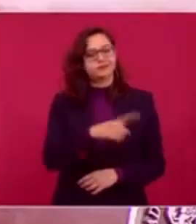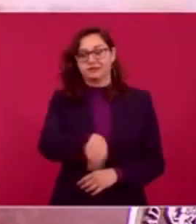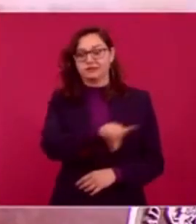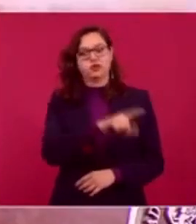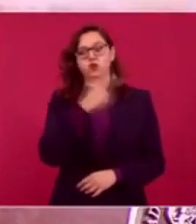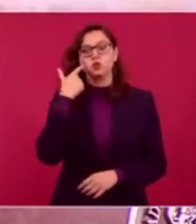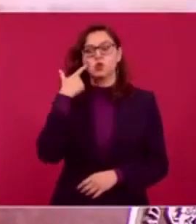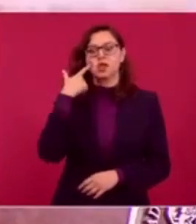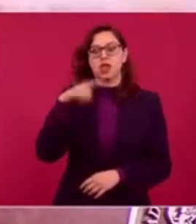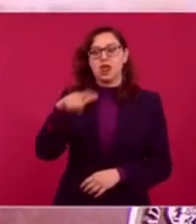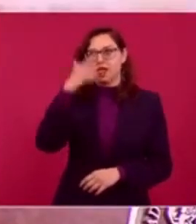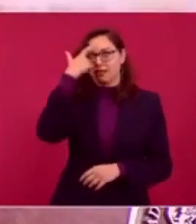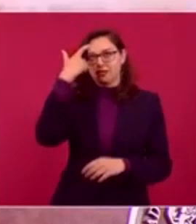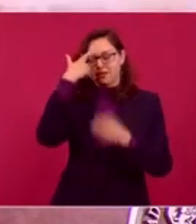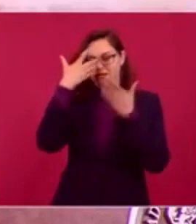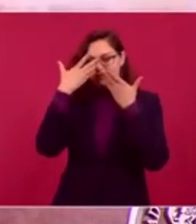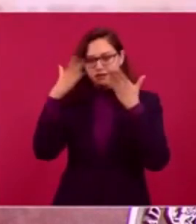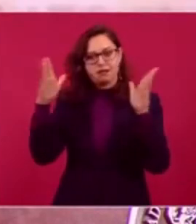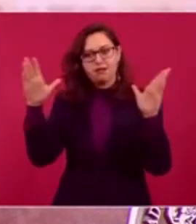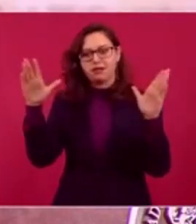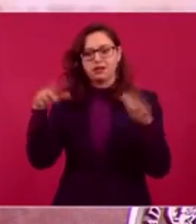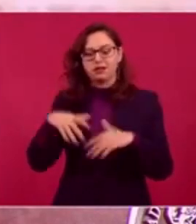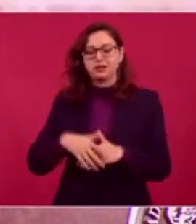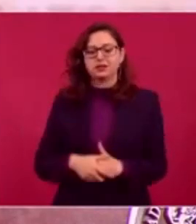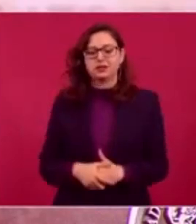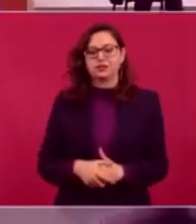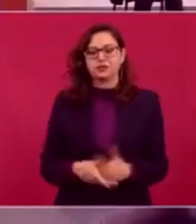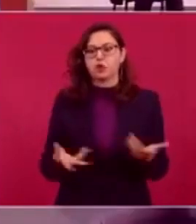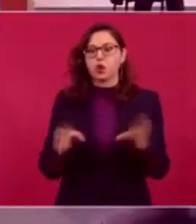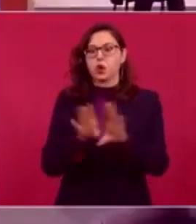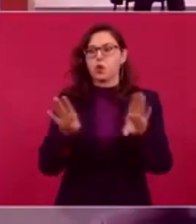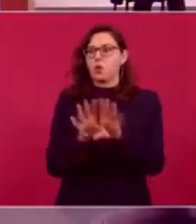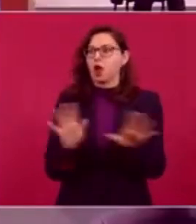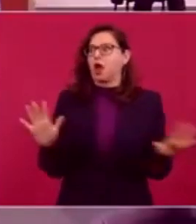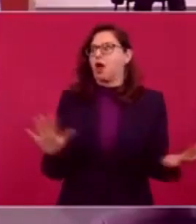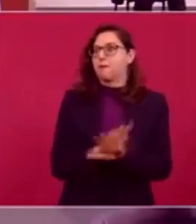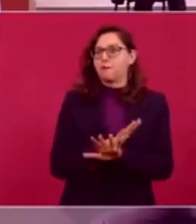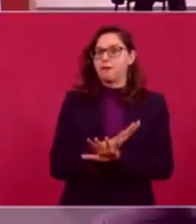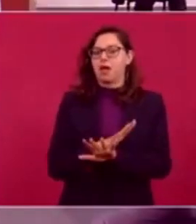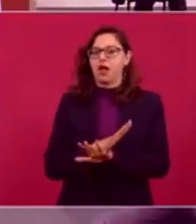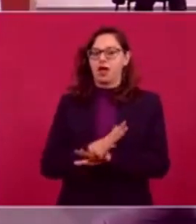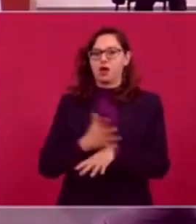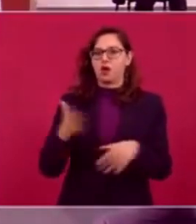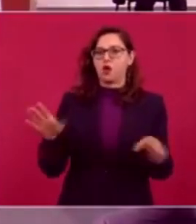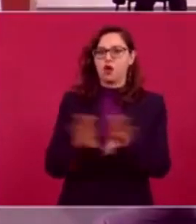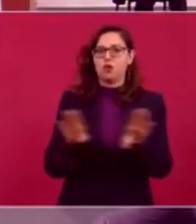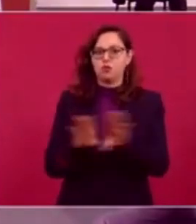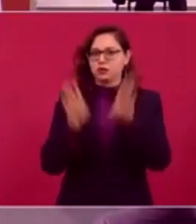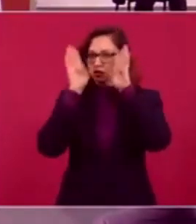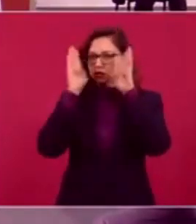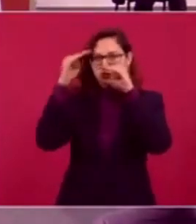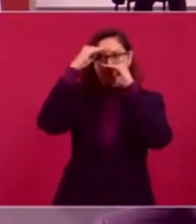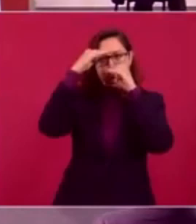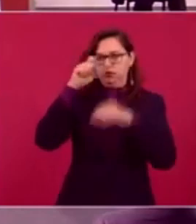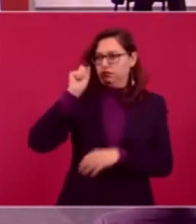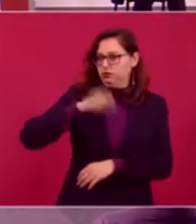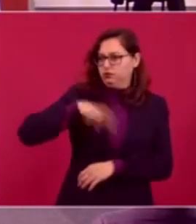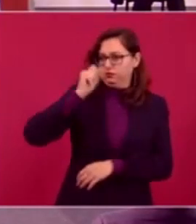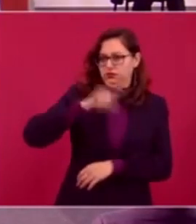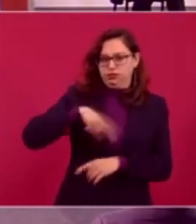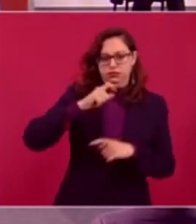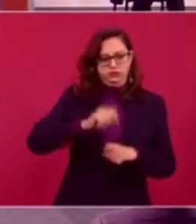quieren. ¿Cómo se van a agitar las cosas si son conservadores? ¿Qué